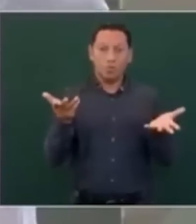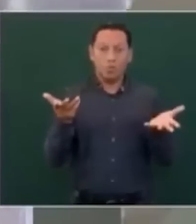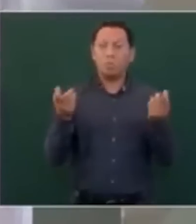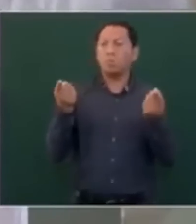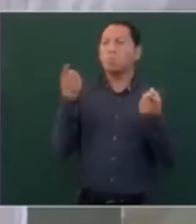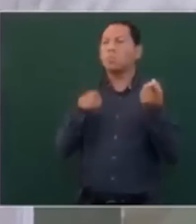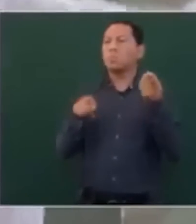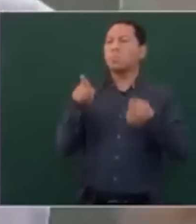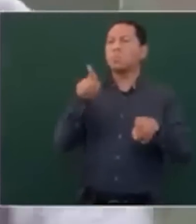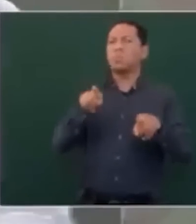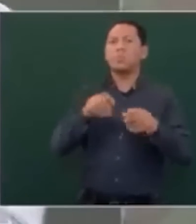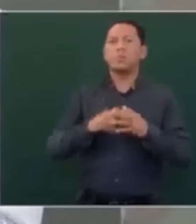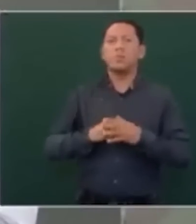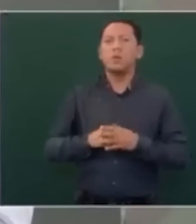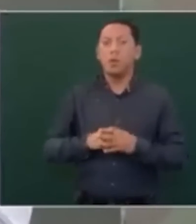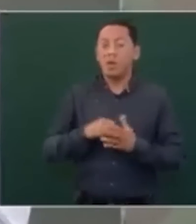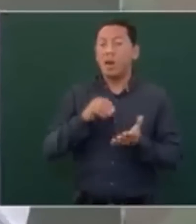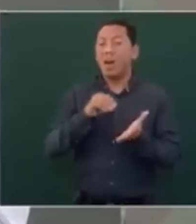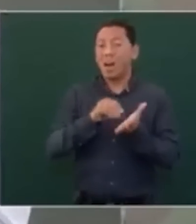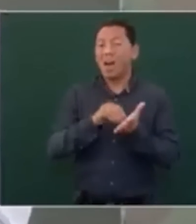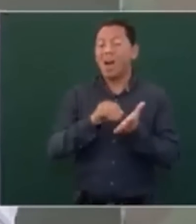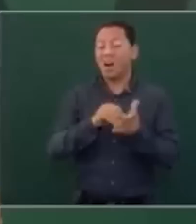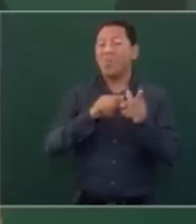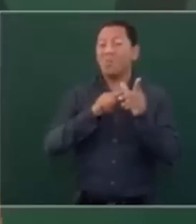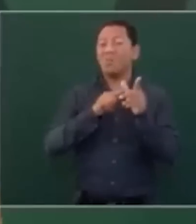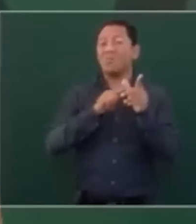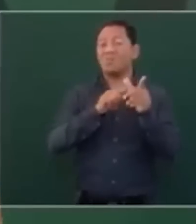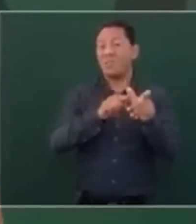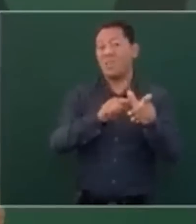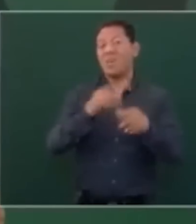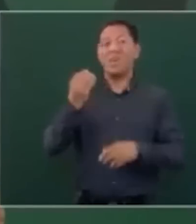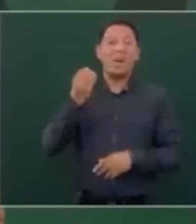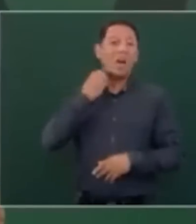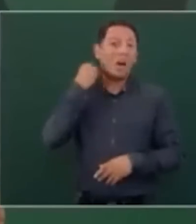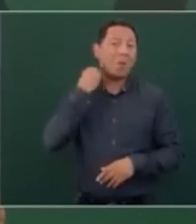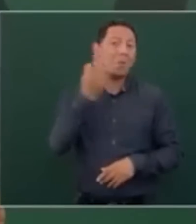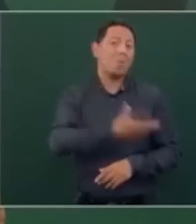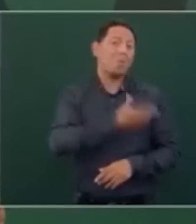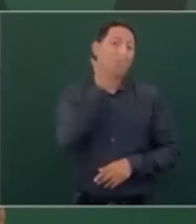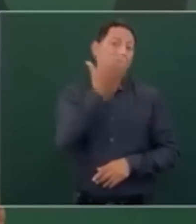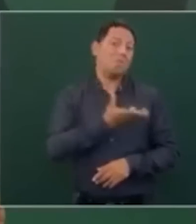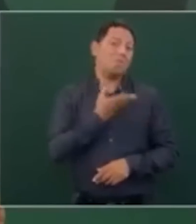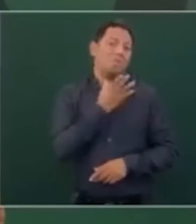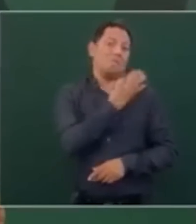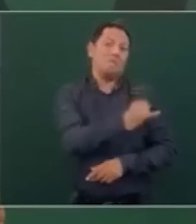mandaban y siguen mandando en el Poder Judicial abogados conservadores, reaccionarios,